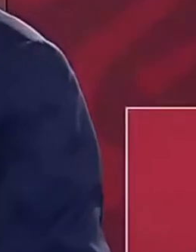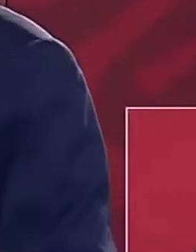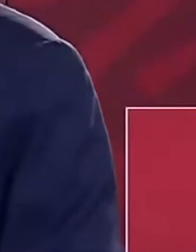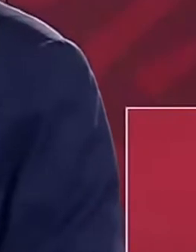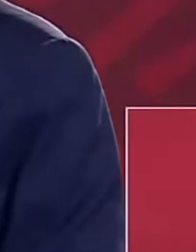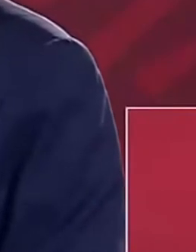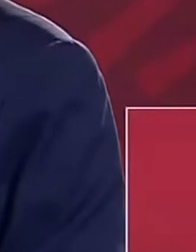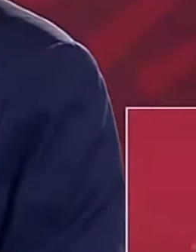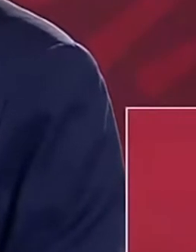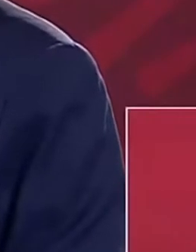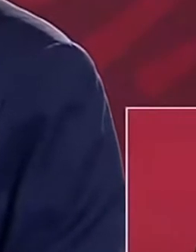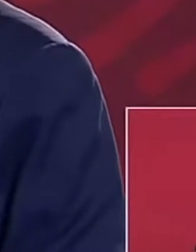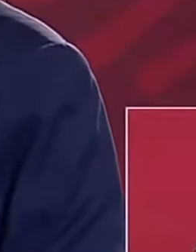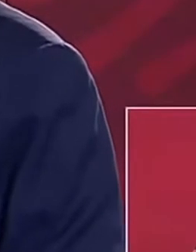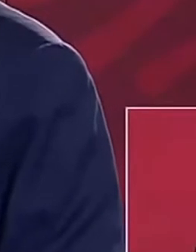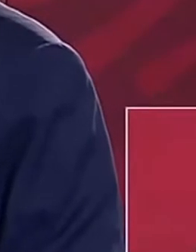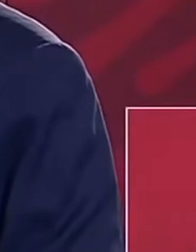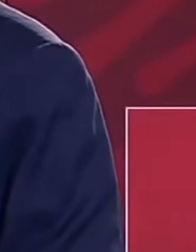informativos